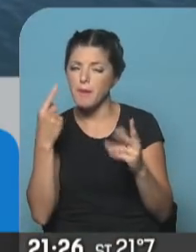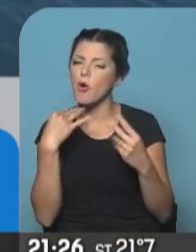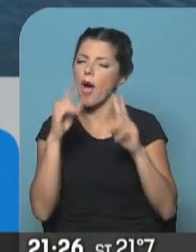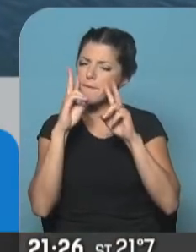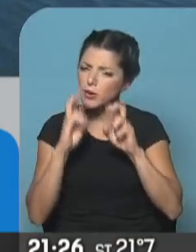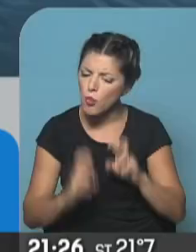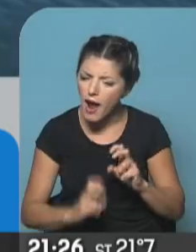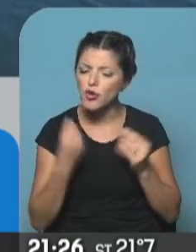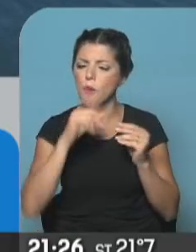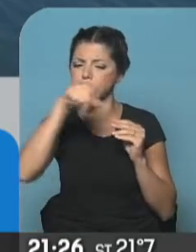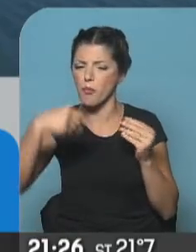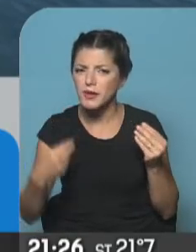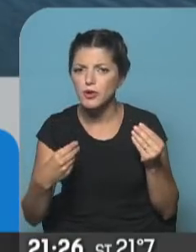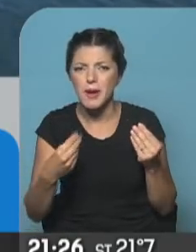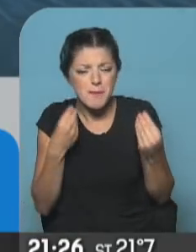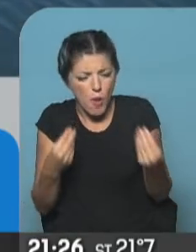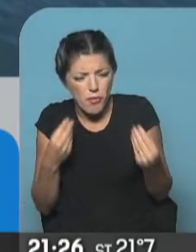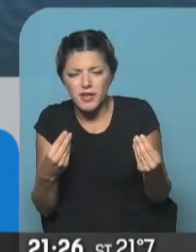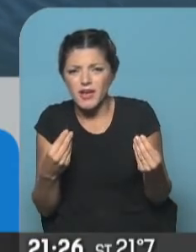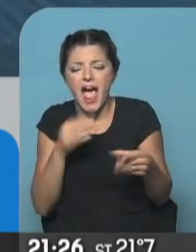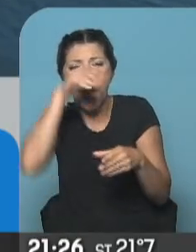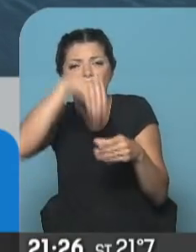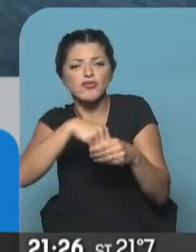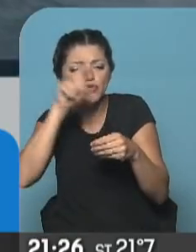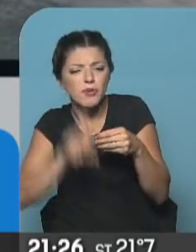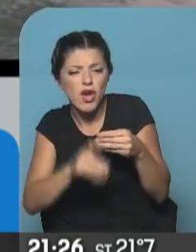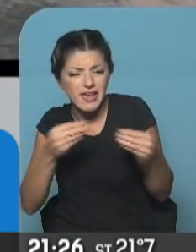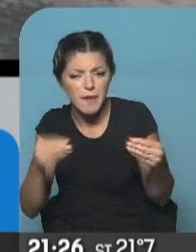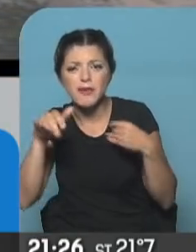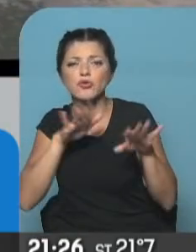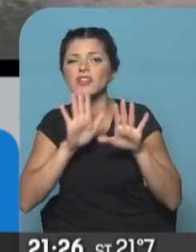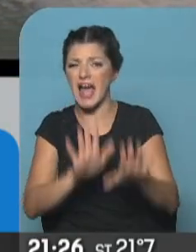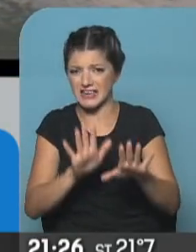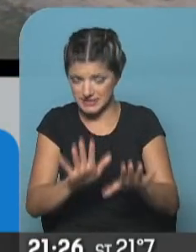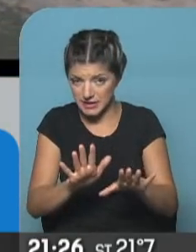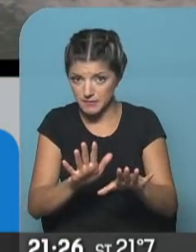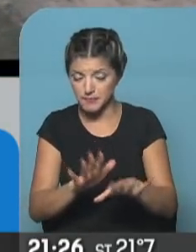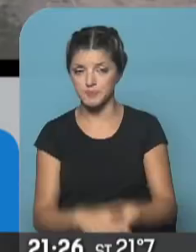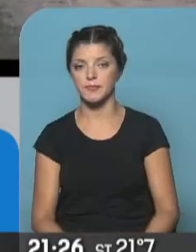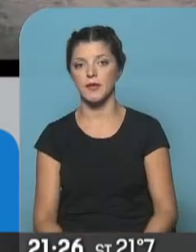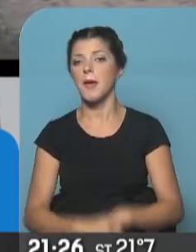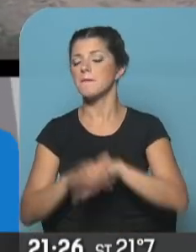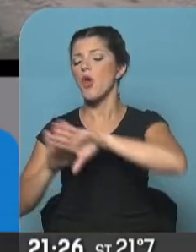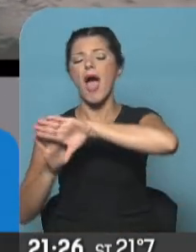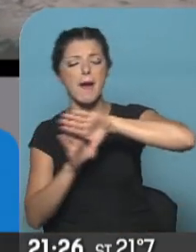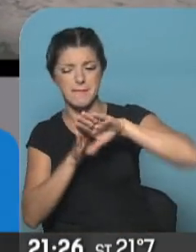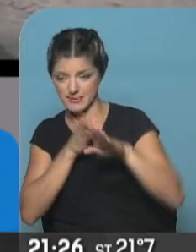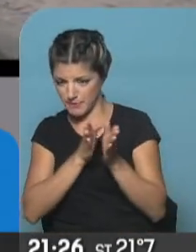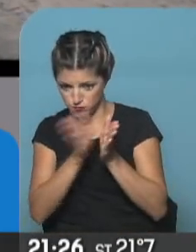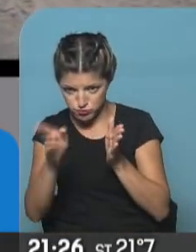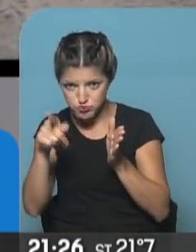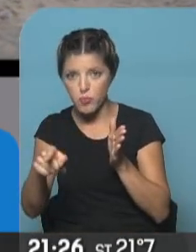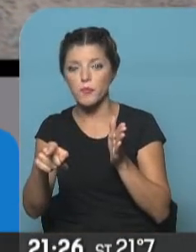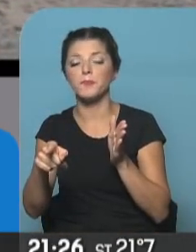razones, qué pasó para que tuviéramos esta tragedia, independientemente de otra situación que viene